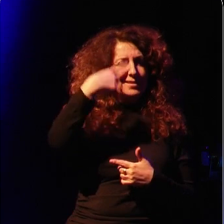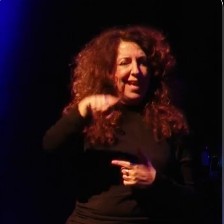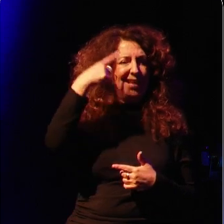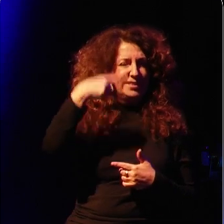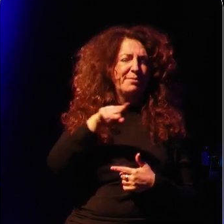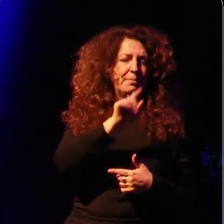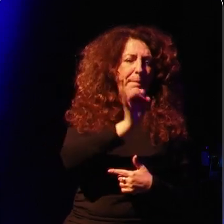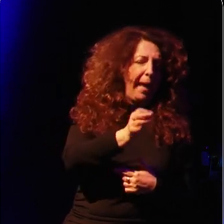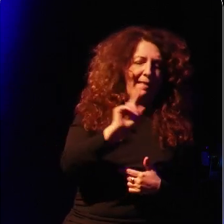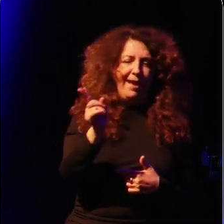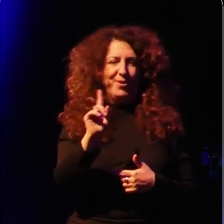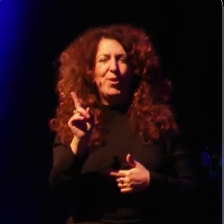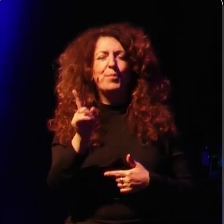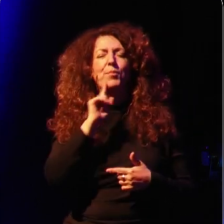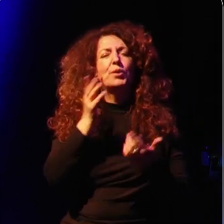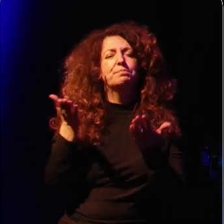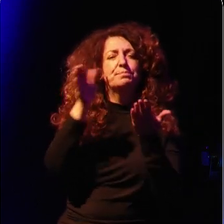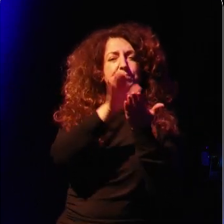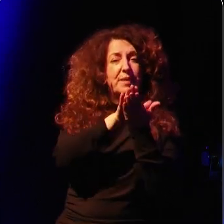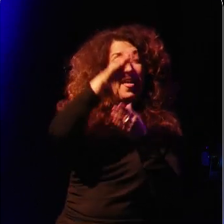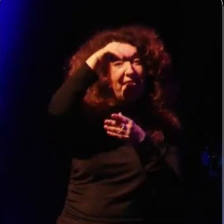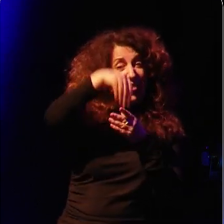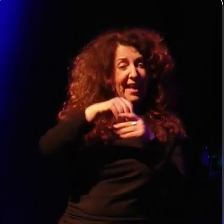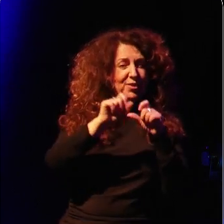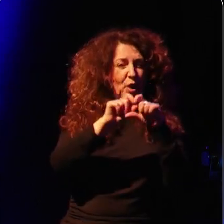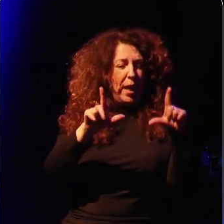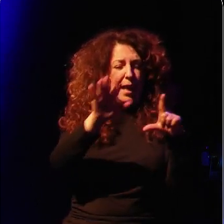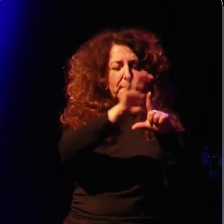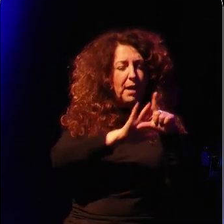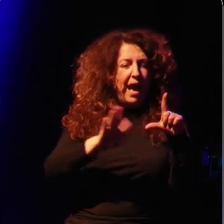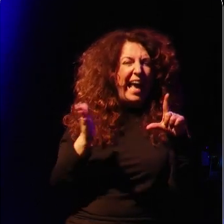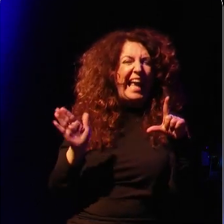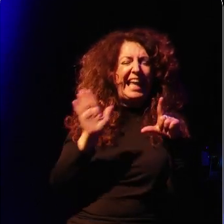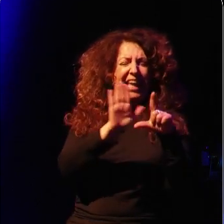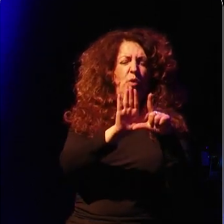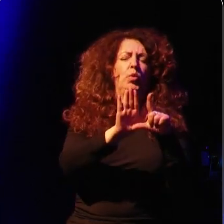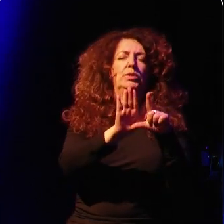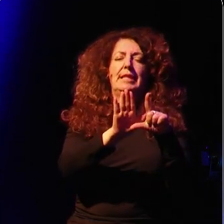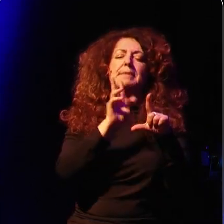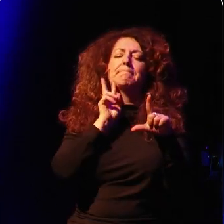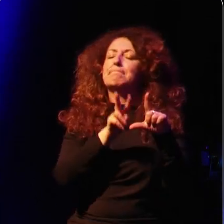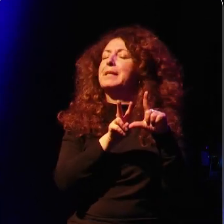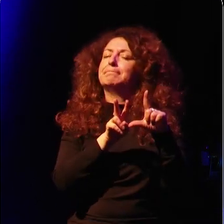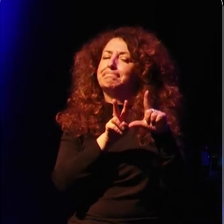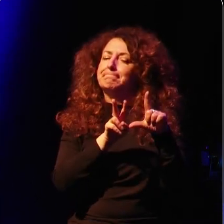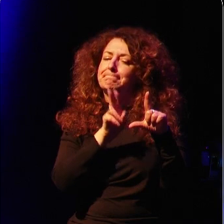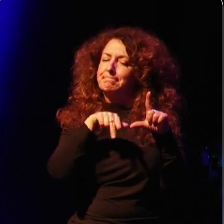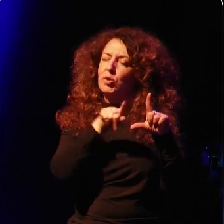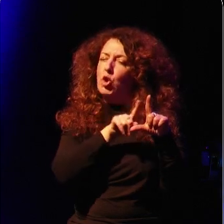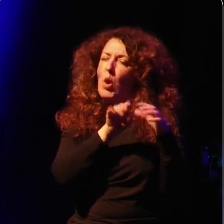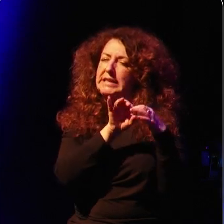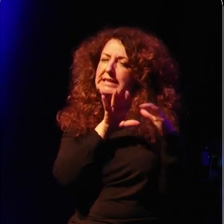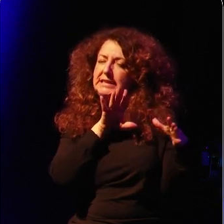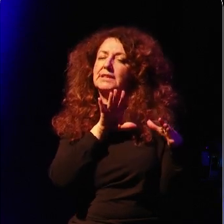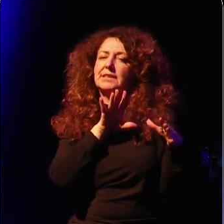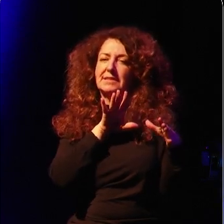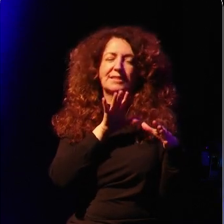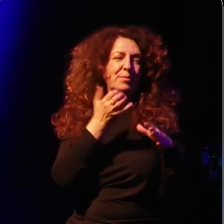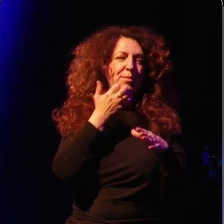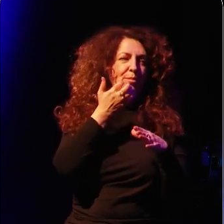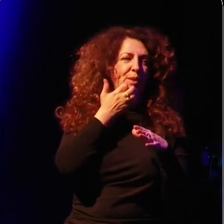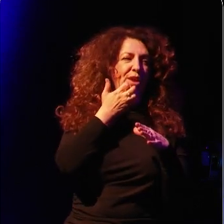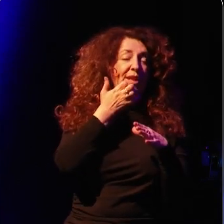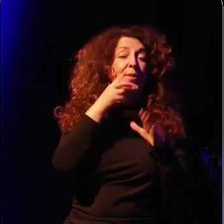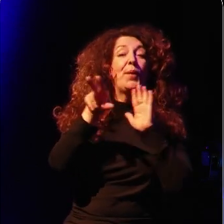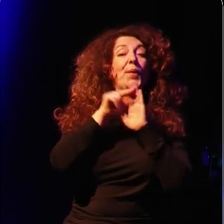hay incrustaciones dentro de la imagen que no se corresponden. ¿Bien? Como por ejemplo puedes